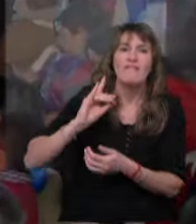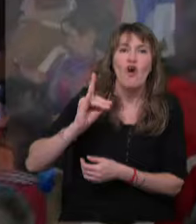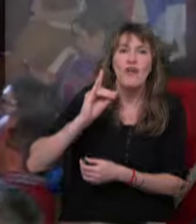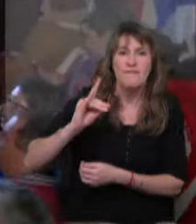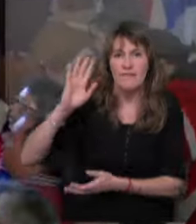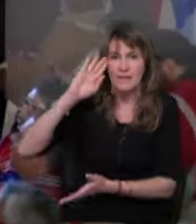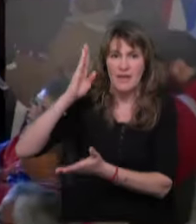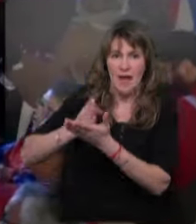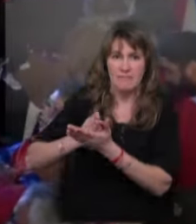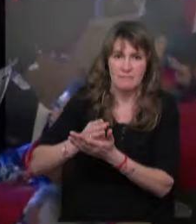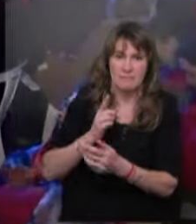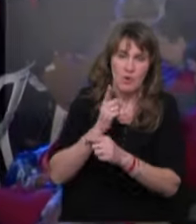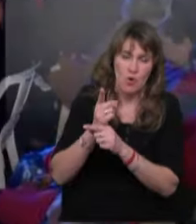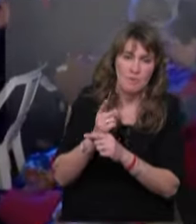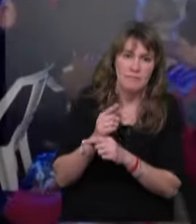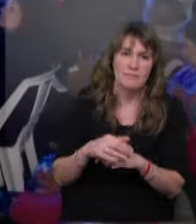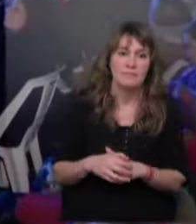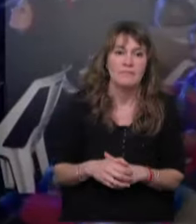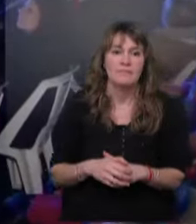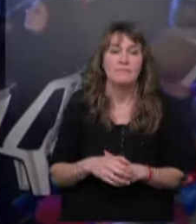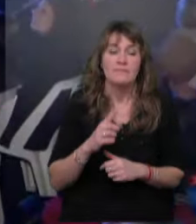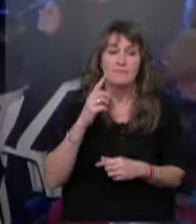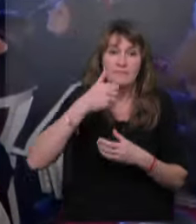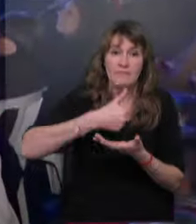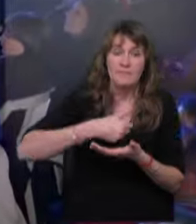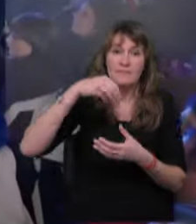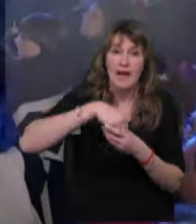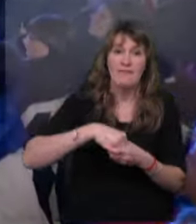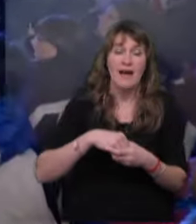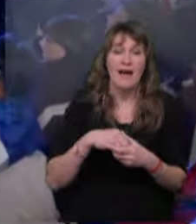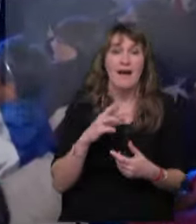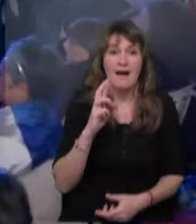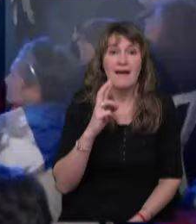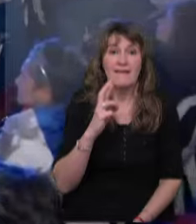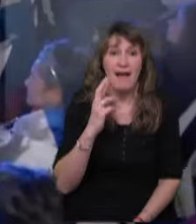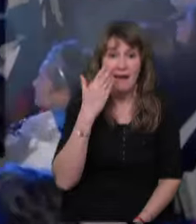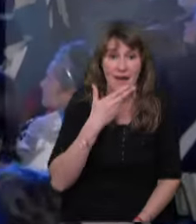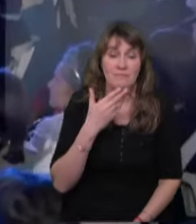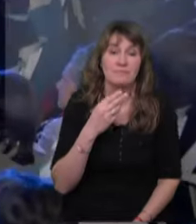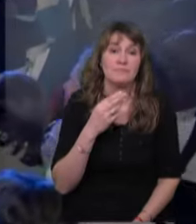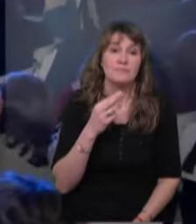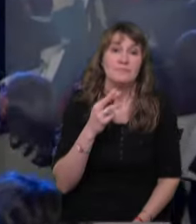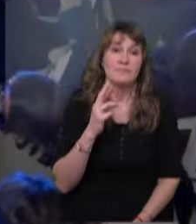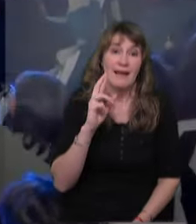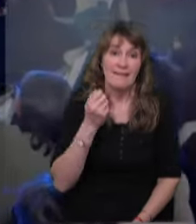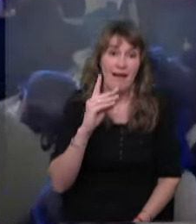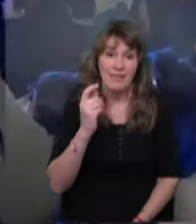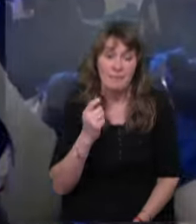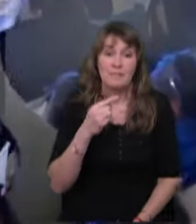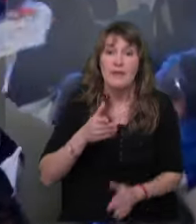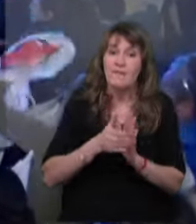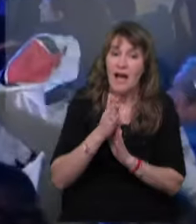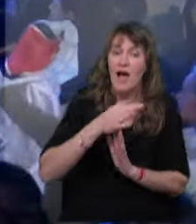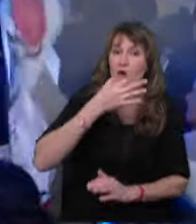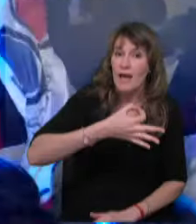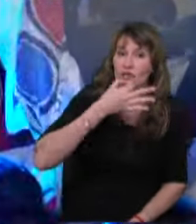Estuvo participando en la parte musical a cargo de Rubén Rada y en minutos la oratoria estará a cargo, en primer lugar,